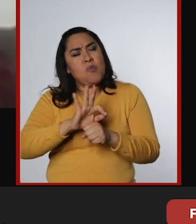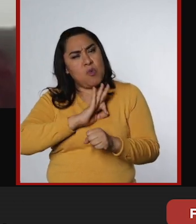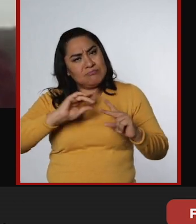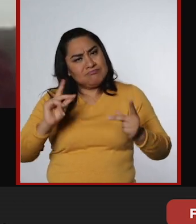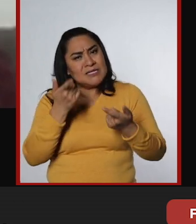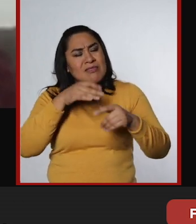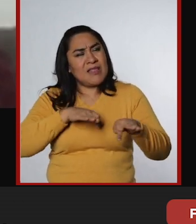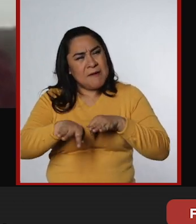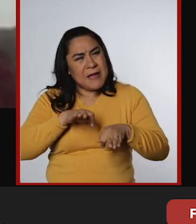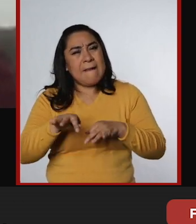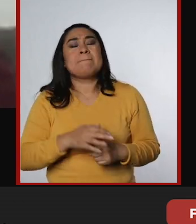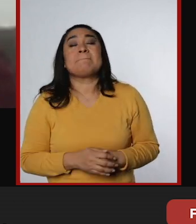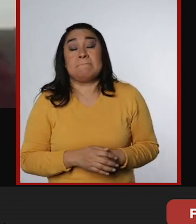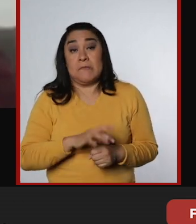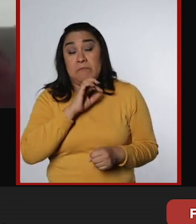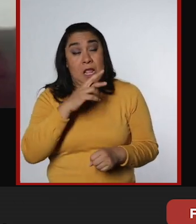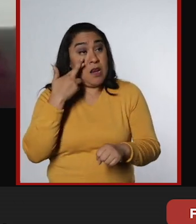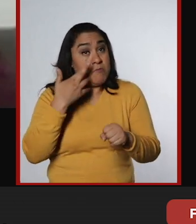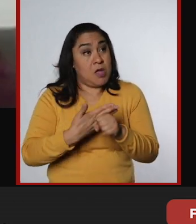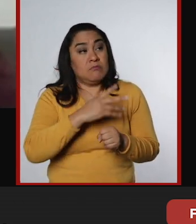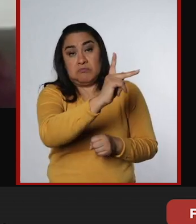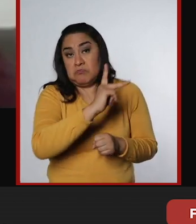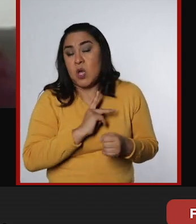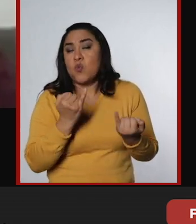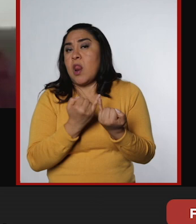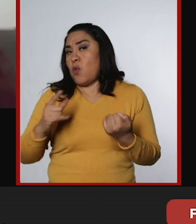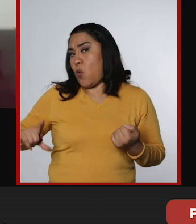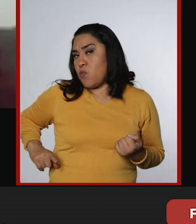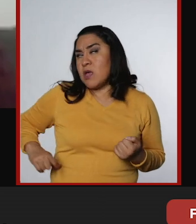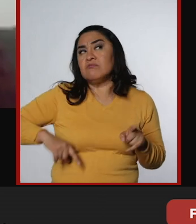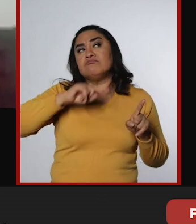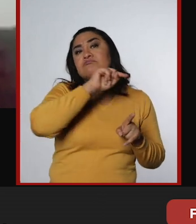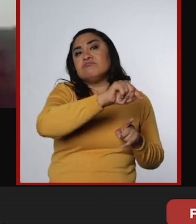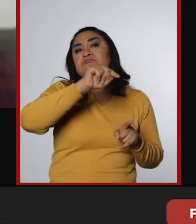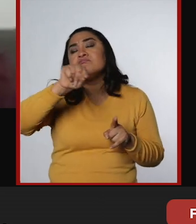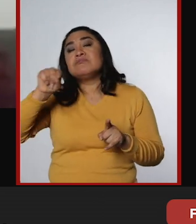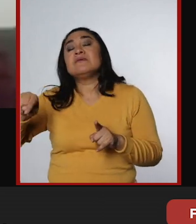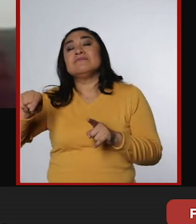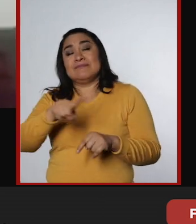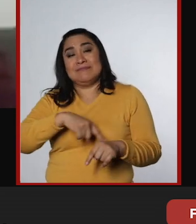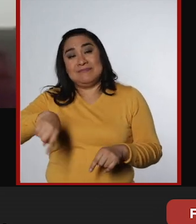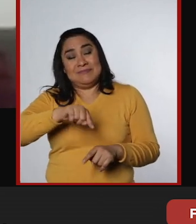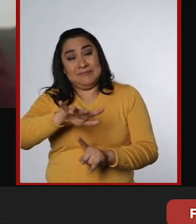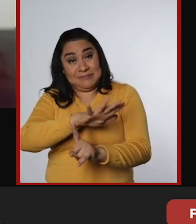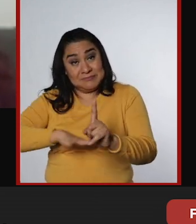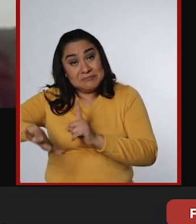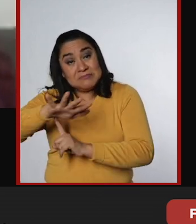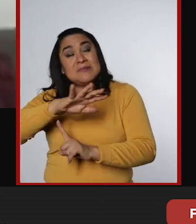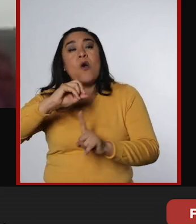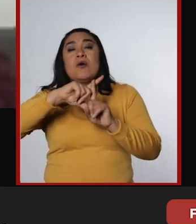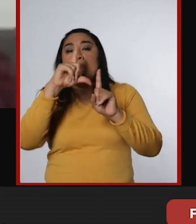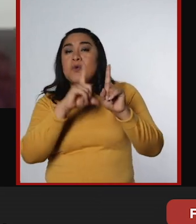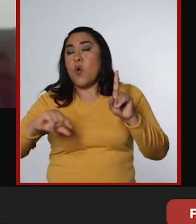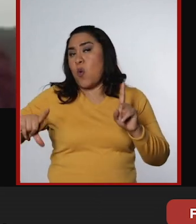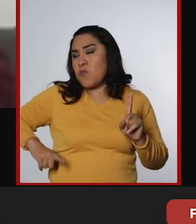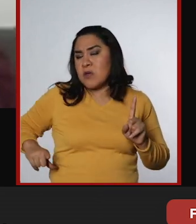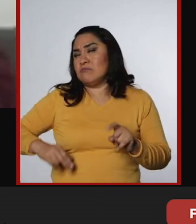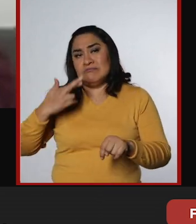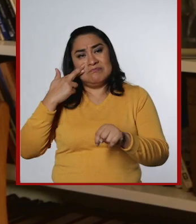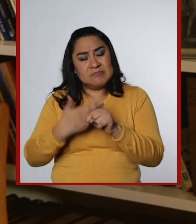hacer corresponsables a los niveles de gobierno distintos, desde lo local hasta lo nacional y por supuesto los